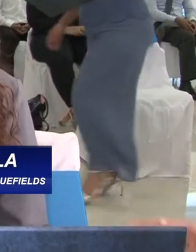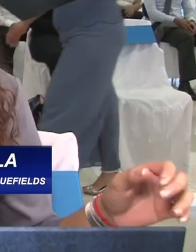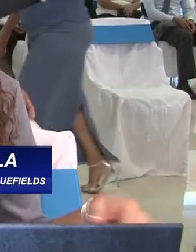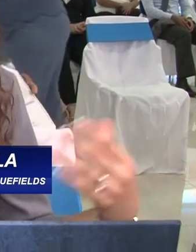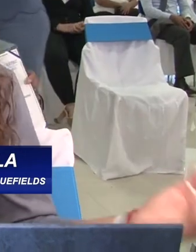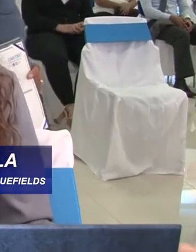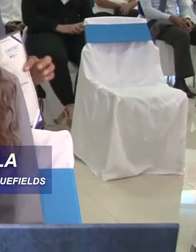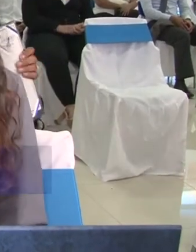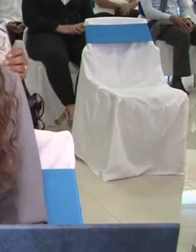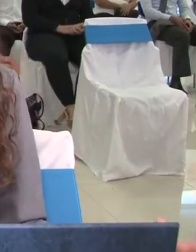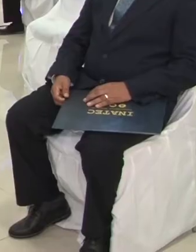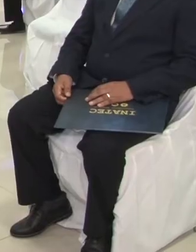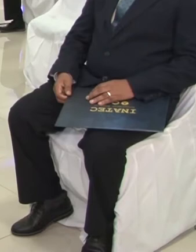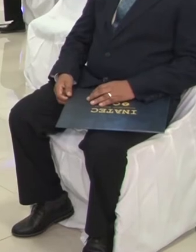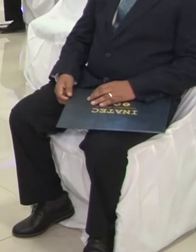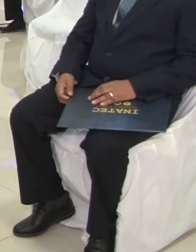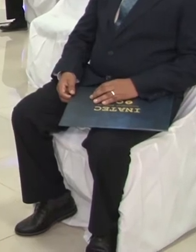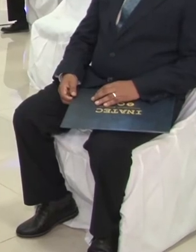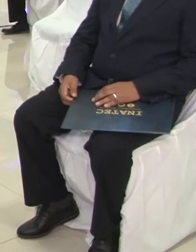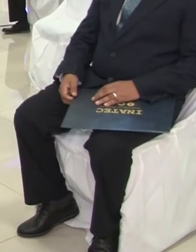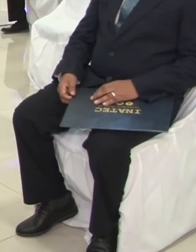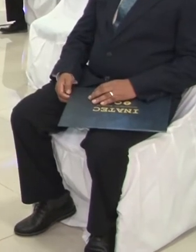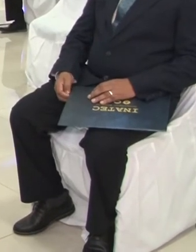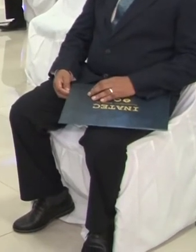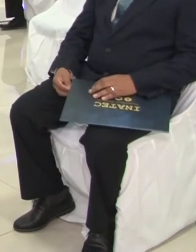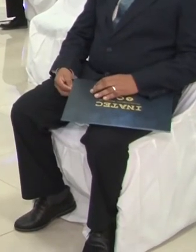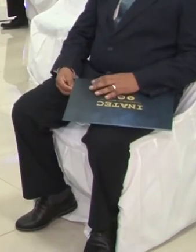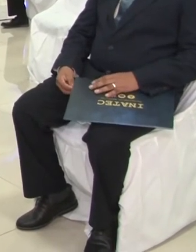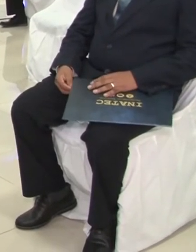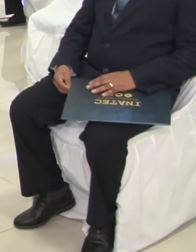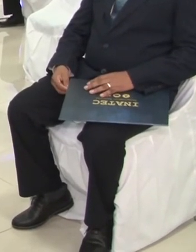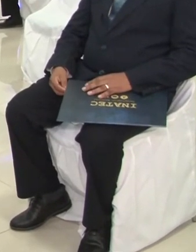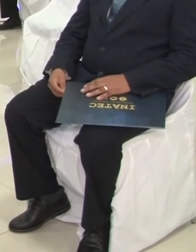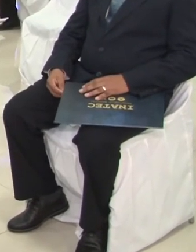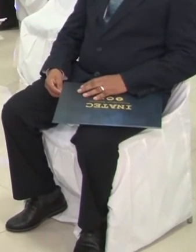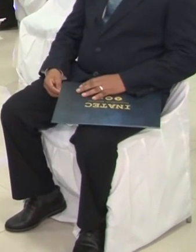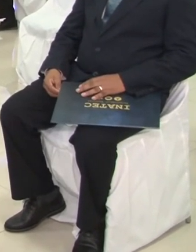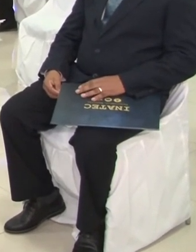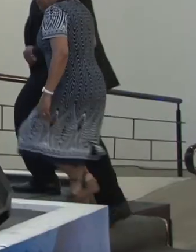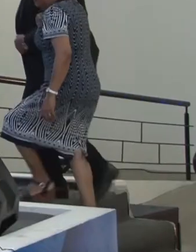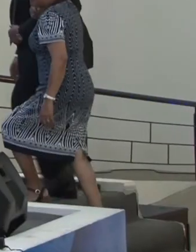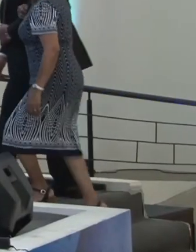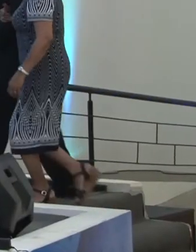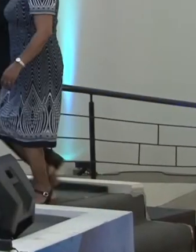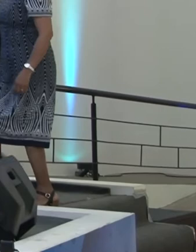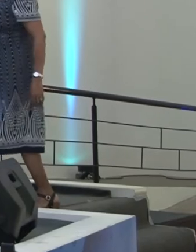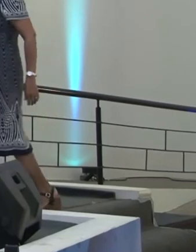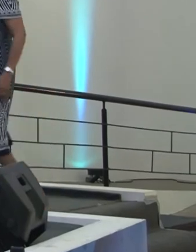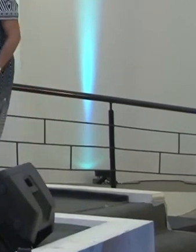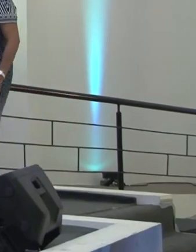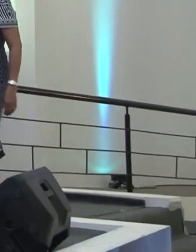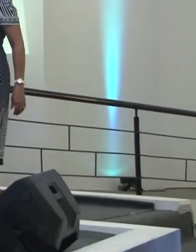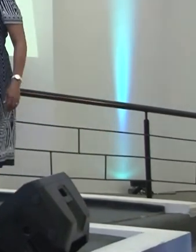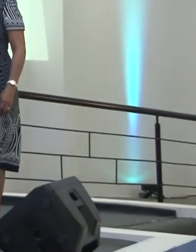la plataforma, las tareas, todos los proyectos se hicieron por medio de la plataforma. ¿En qué cursos o talleres vos impartiste? Bueno, mi